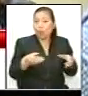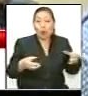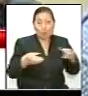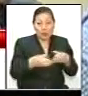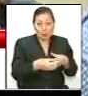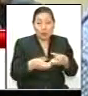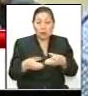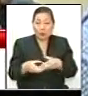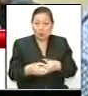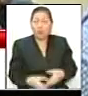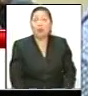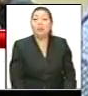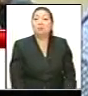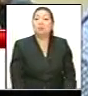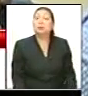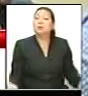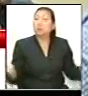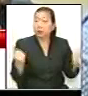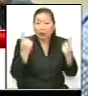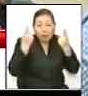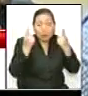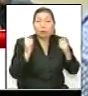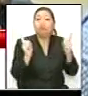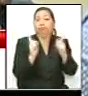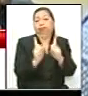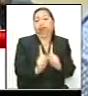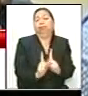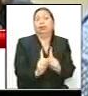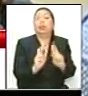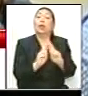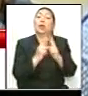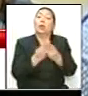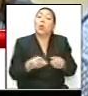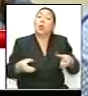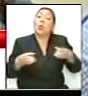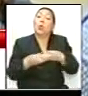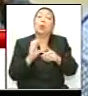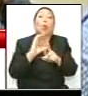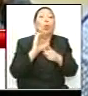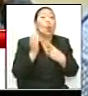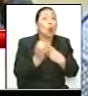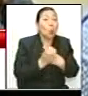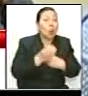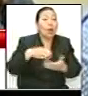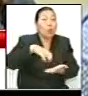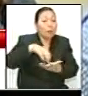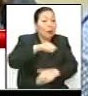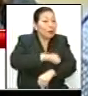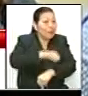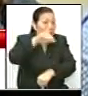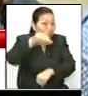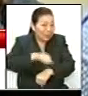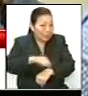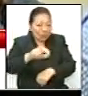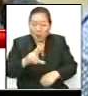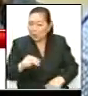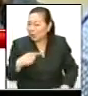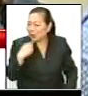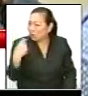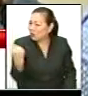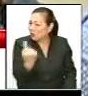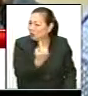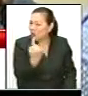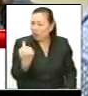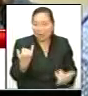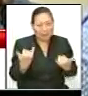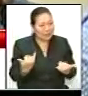presidente, y saludo que hayamos hecho esta reunión conjunta, estamos hablando de que no solamente se ha